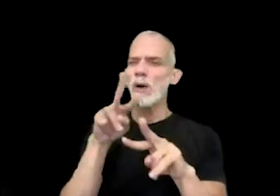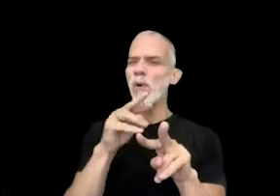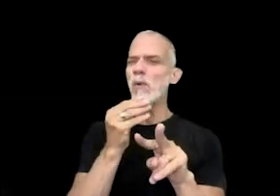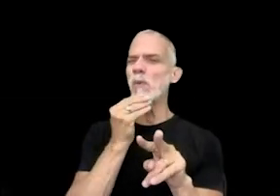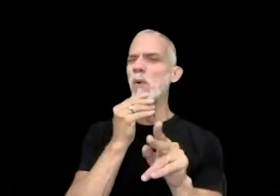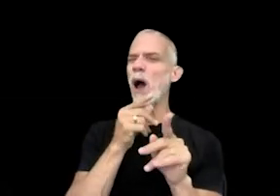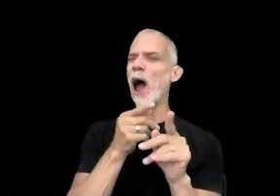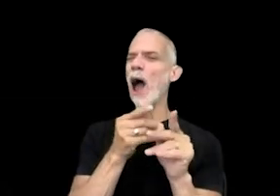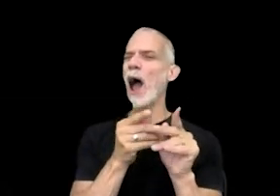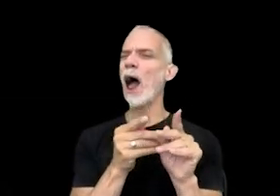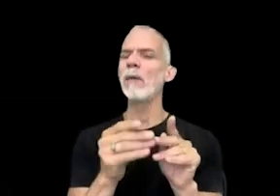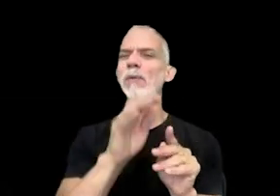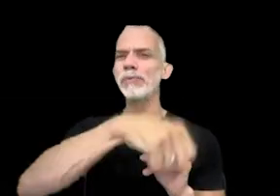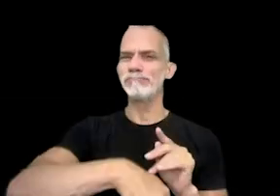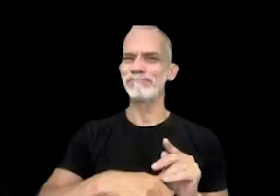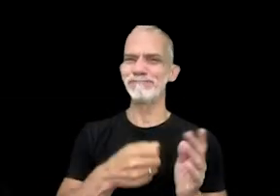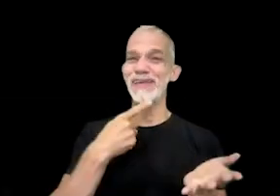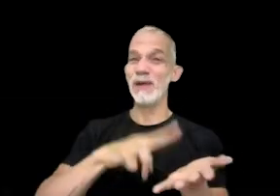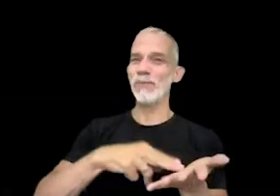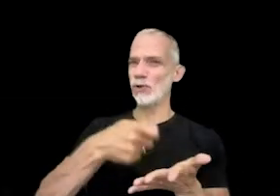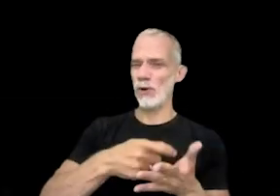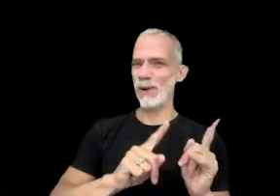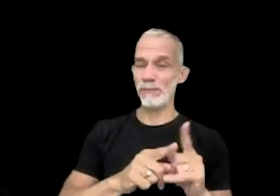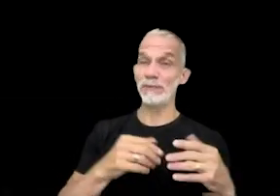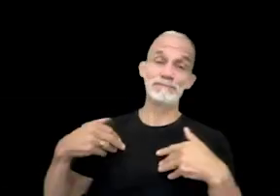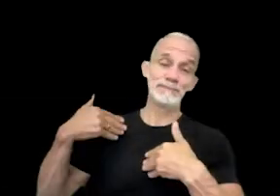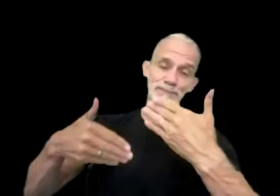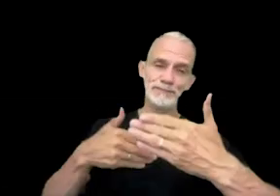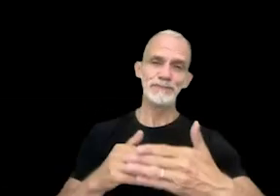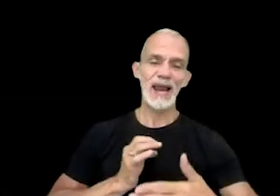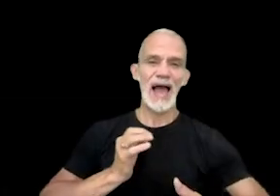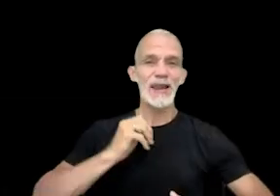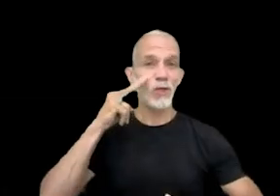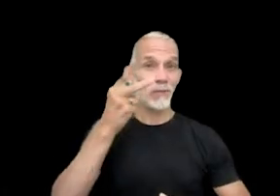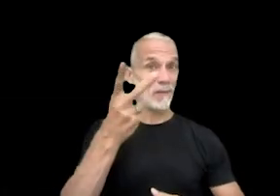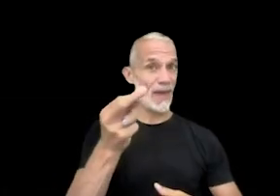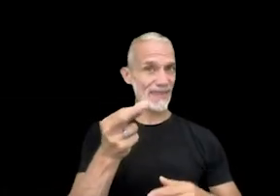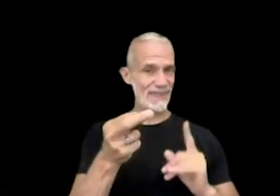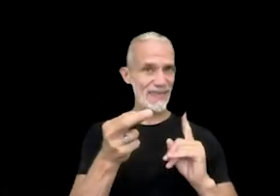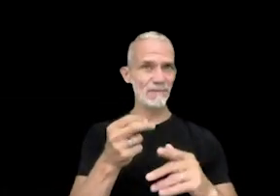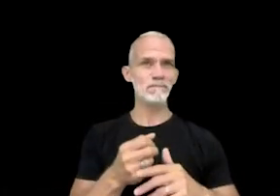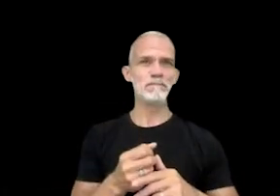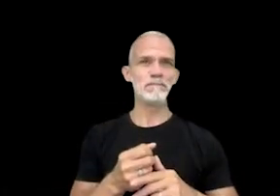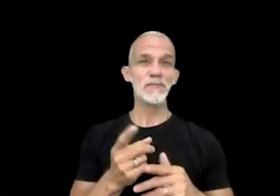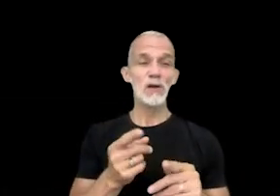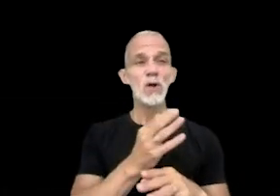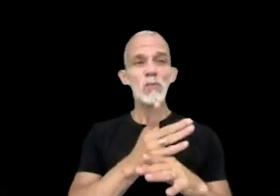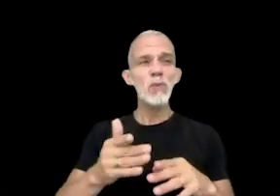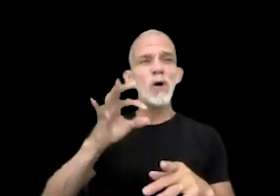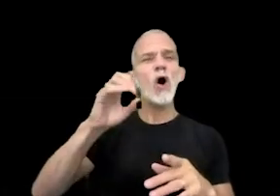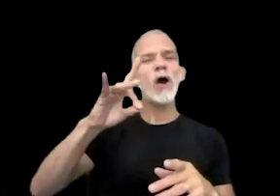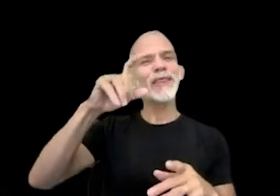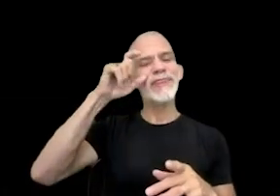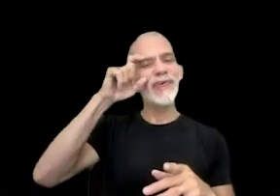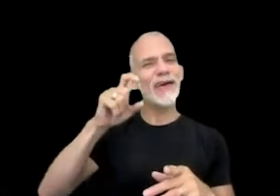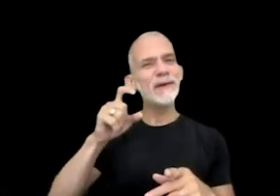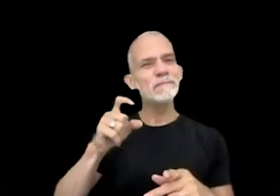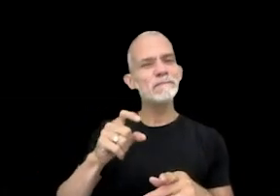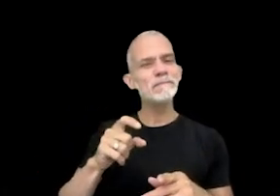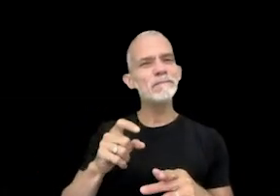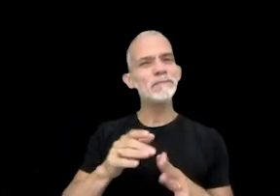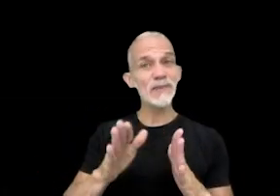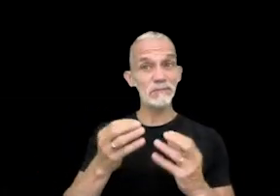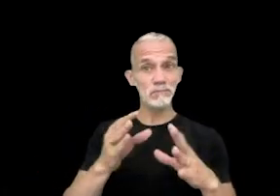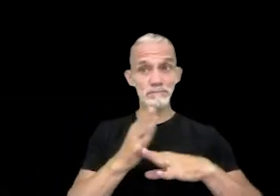Y llegamos al siglo XXI, o sea, al siglo XXI, pero digamos, llegamos al año 2020, luego de que la OCDE ha